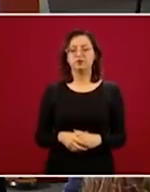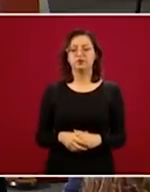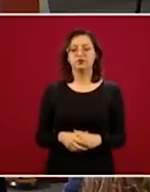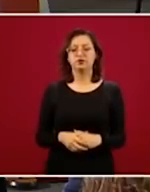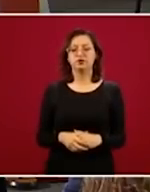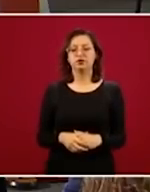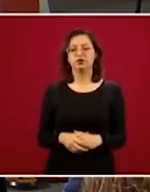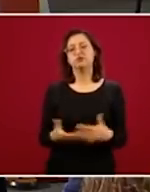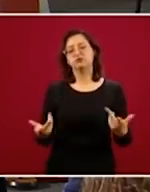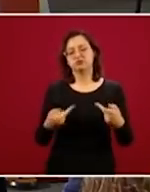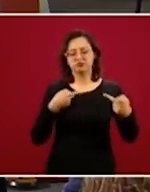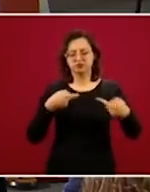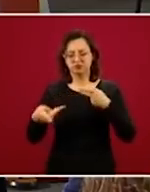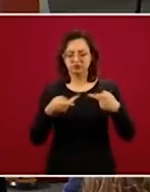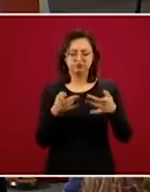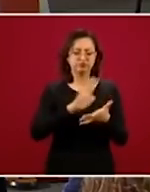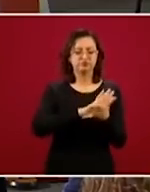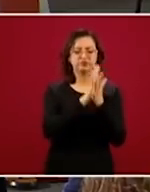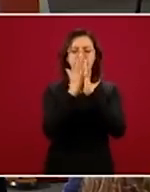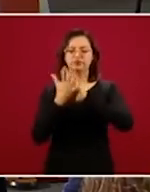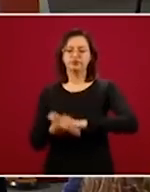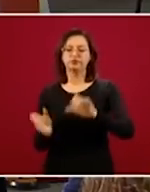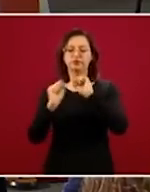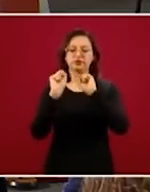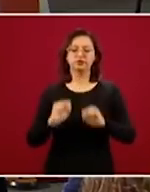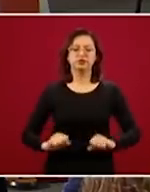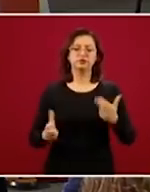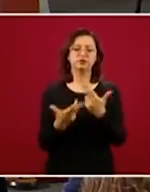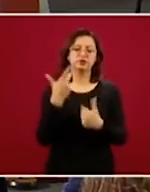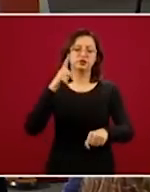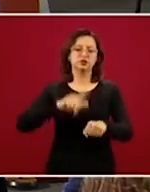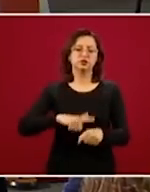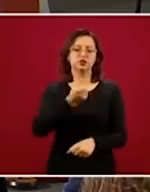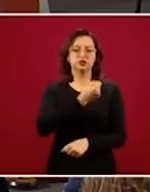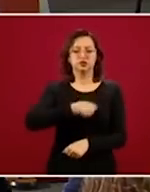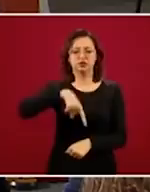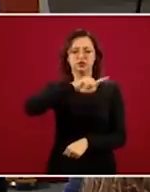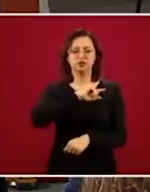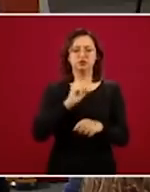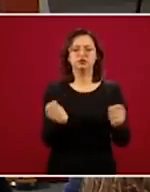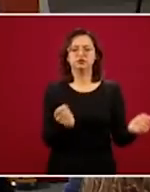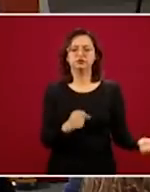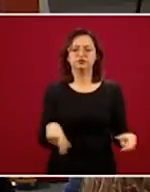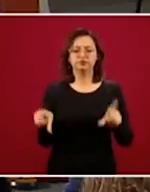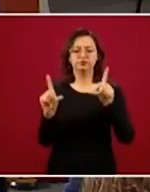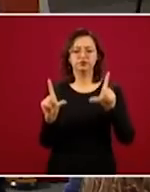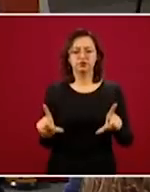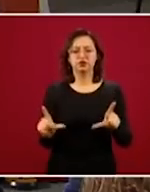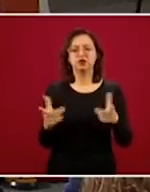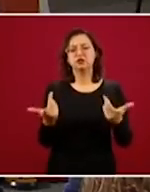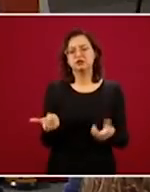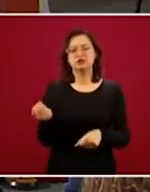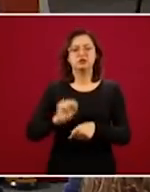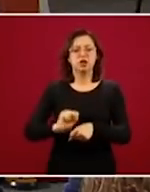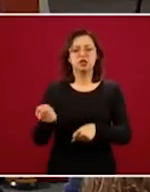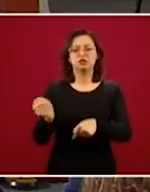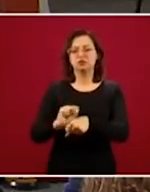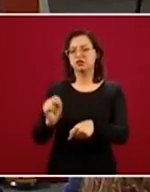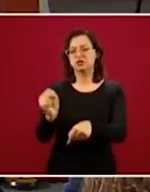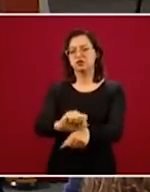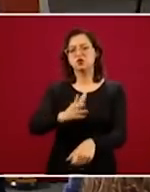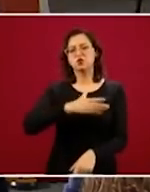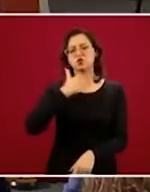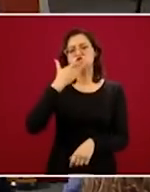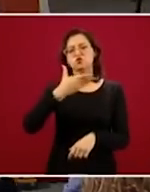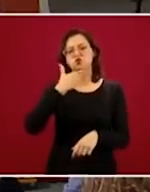de transformación del sistema nacional de salud en esta primera diapositiva damos continuidad cada semana al avance de